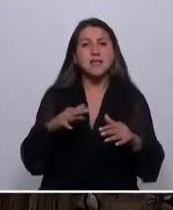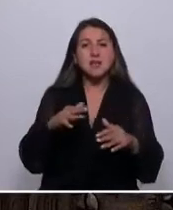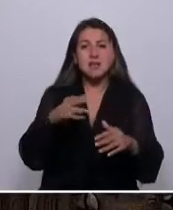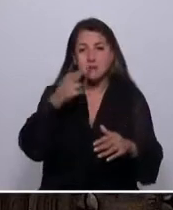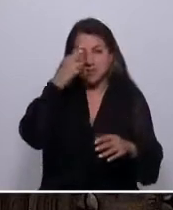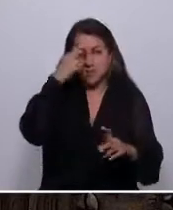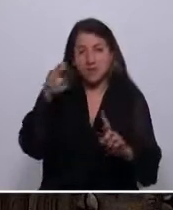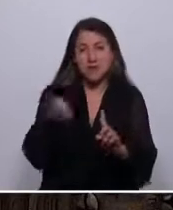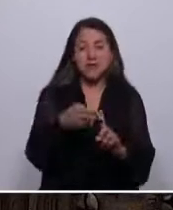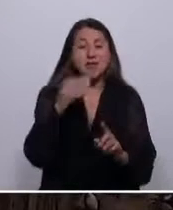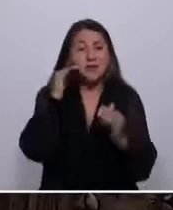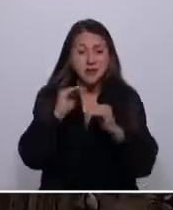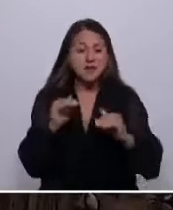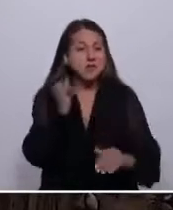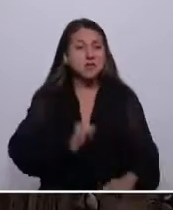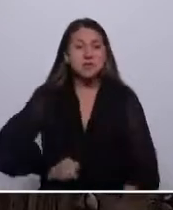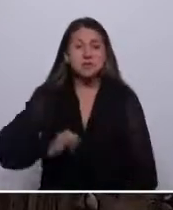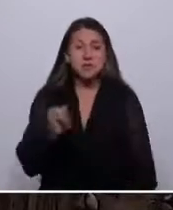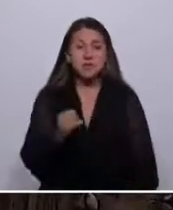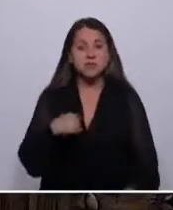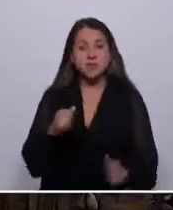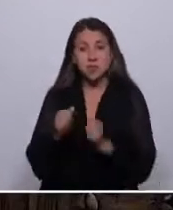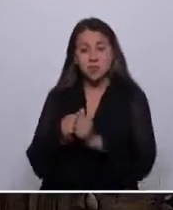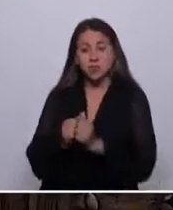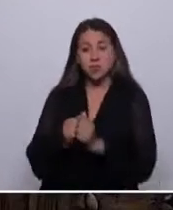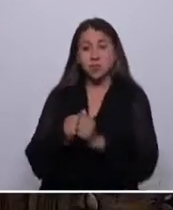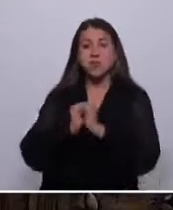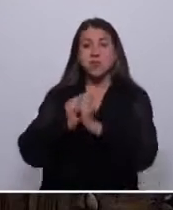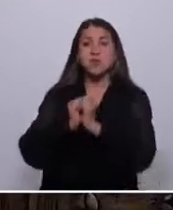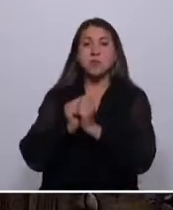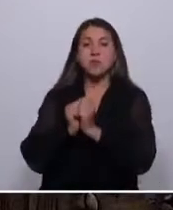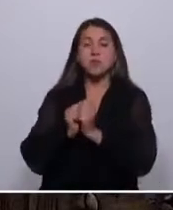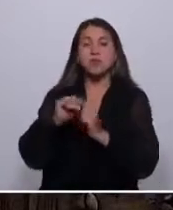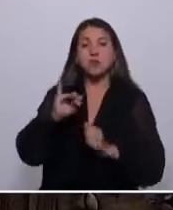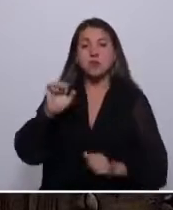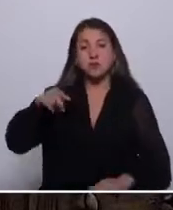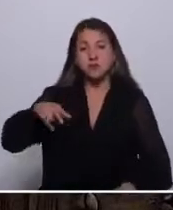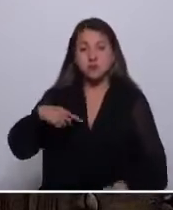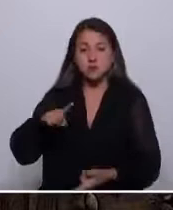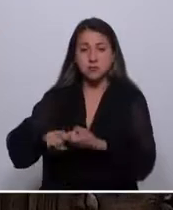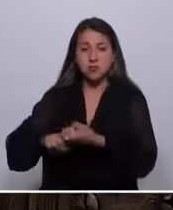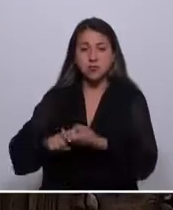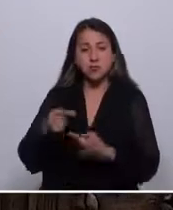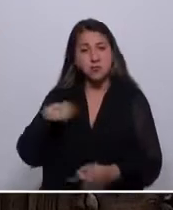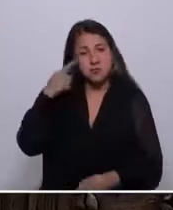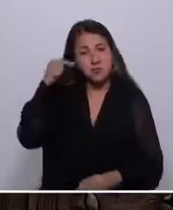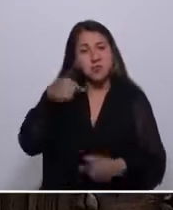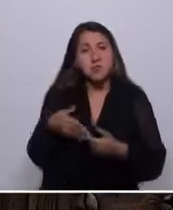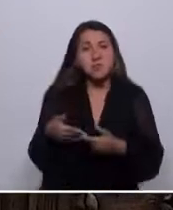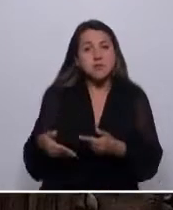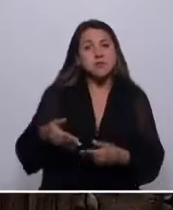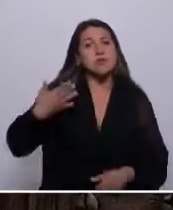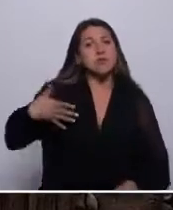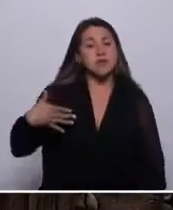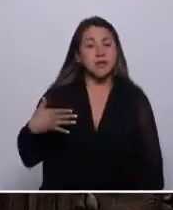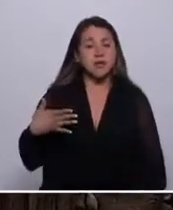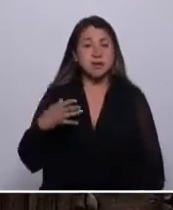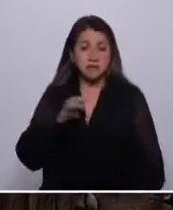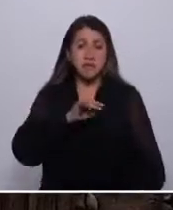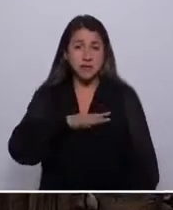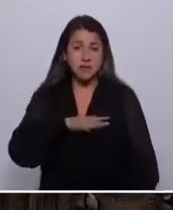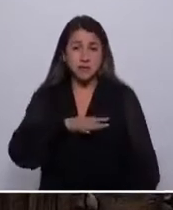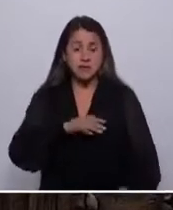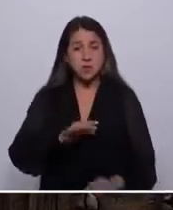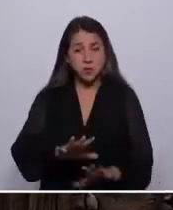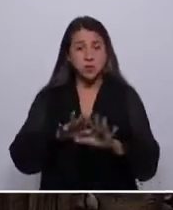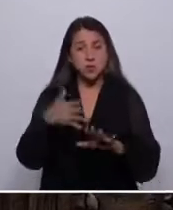aquí porque junto a Jean-Paul, mi compañero de vida, consideramos que este proceso es vital no solo para Chile, sino